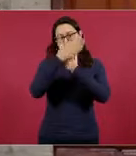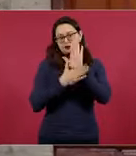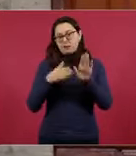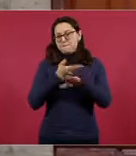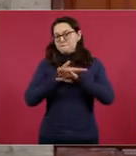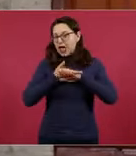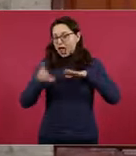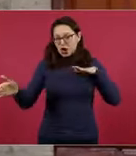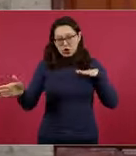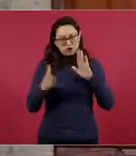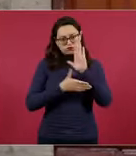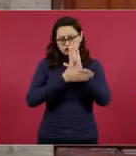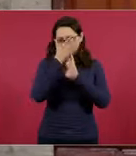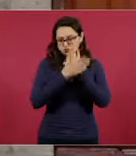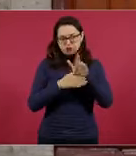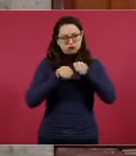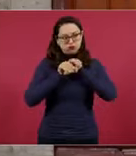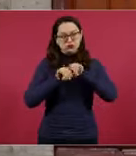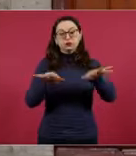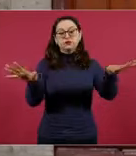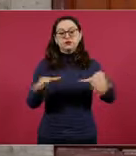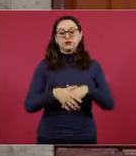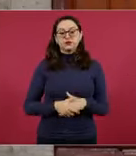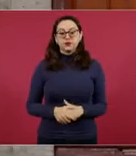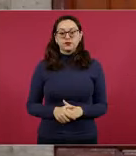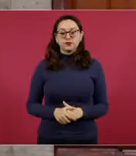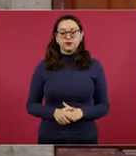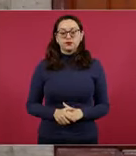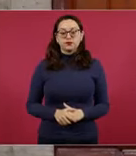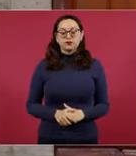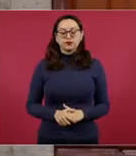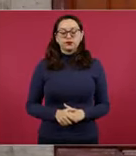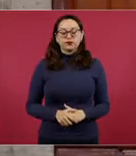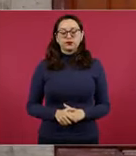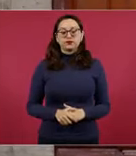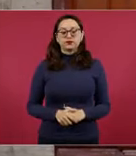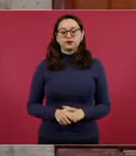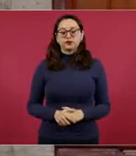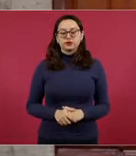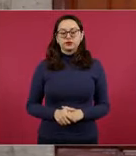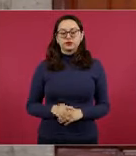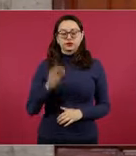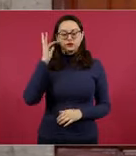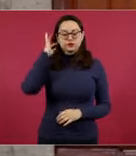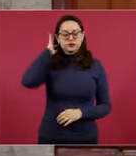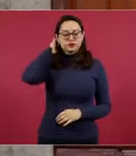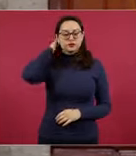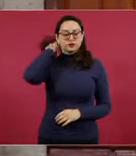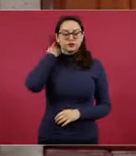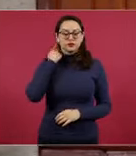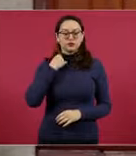Sí. Después del 2 de octubre del 68. Después. Sí. El único que